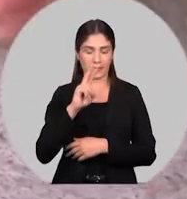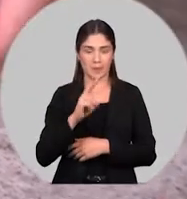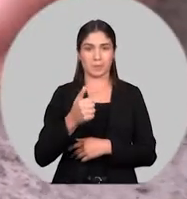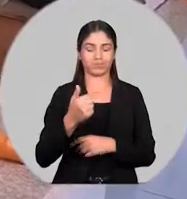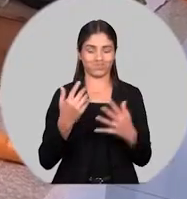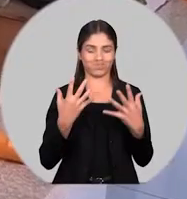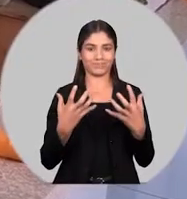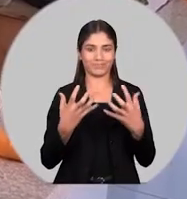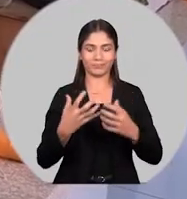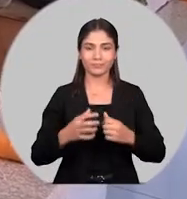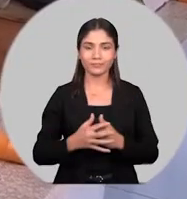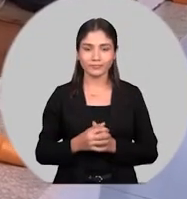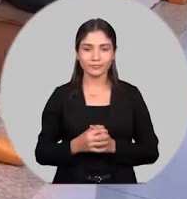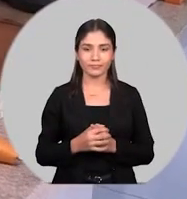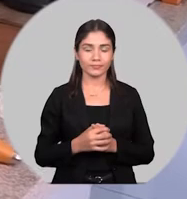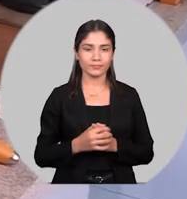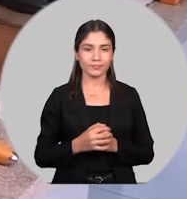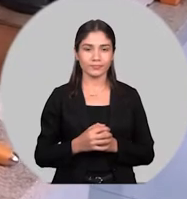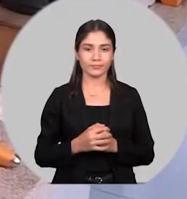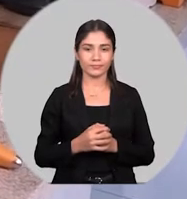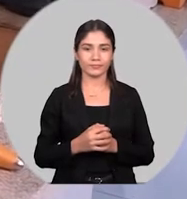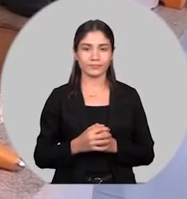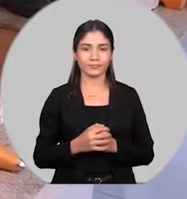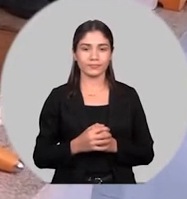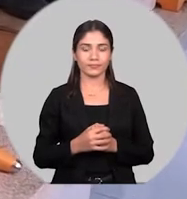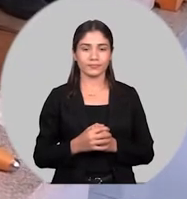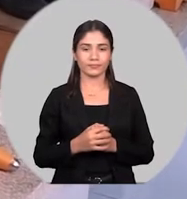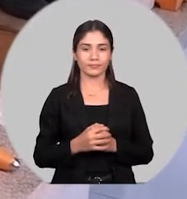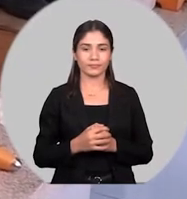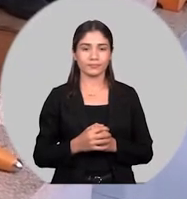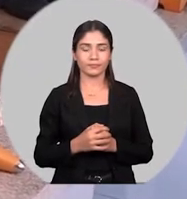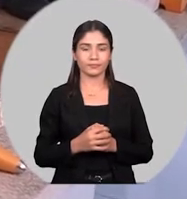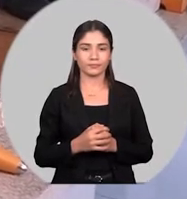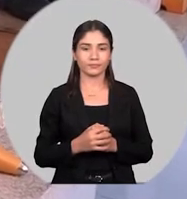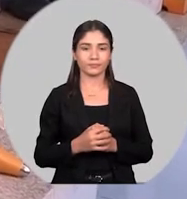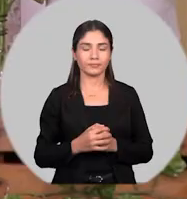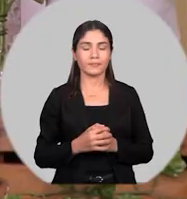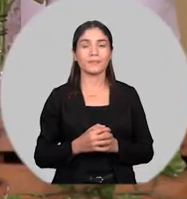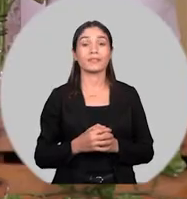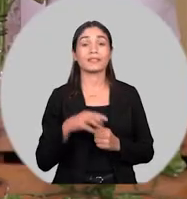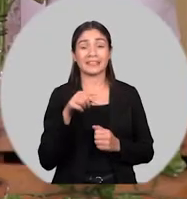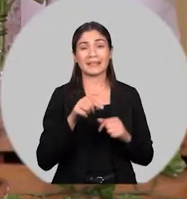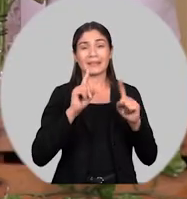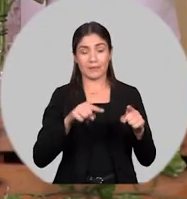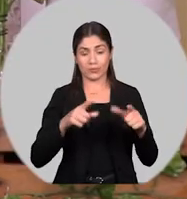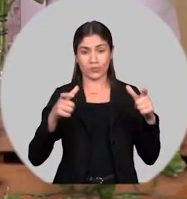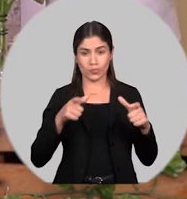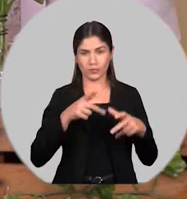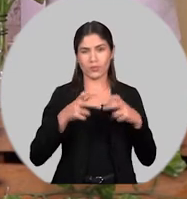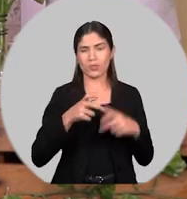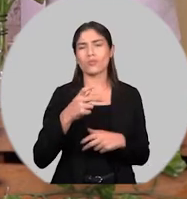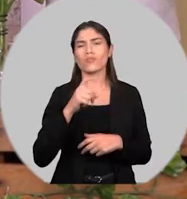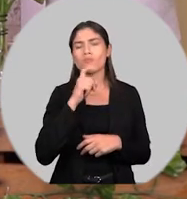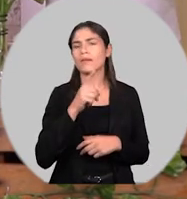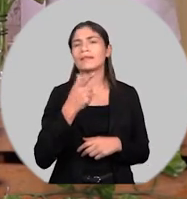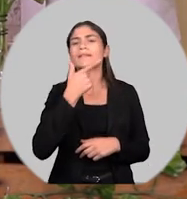Bien cerradita. Bueno, vamos a colocar acá. Vamos a adornarle un poquitito. Les comento, esta